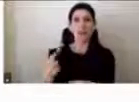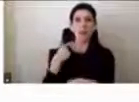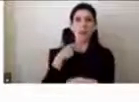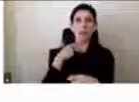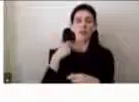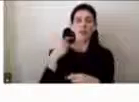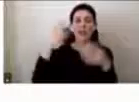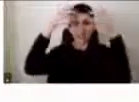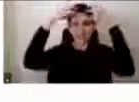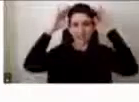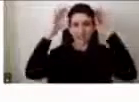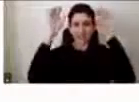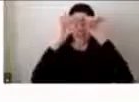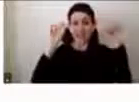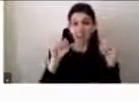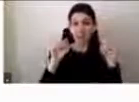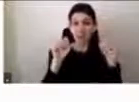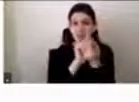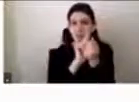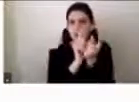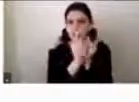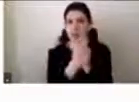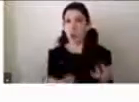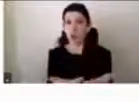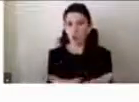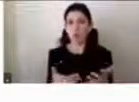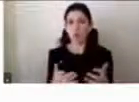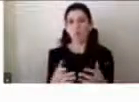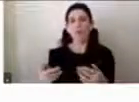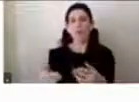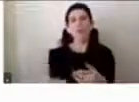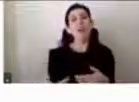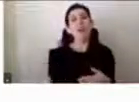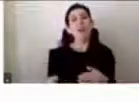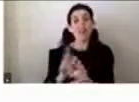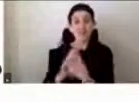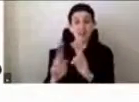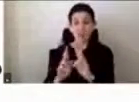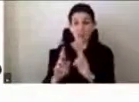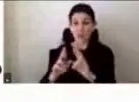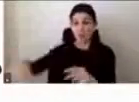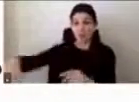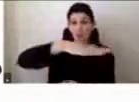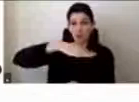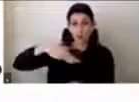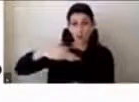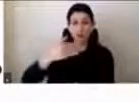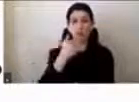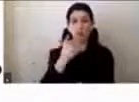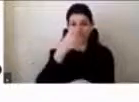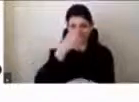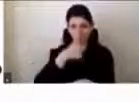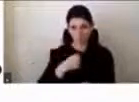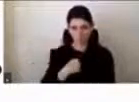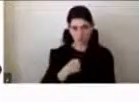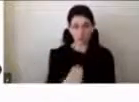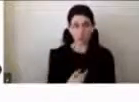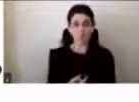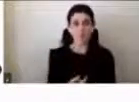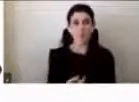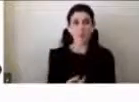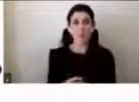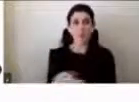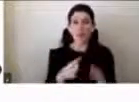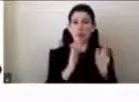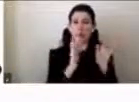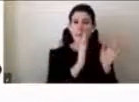nervioso. Interacciones tanto con el medio como interacciones con uno mismo. Ahora, en términos de componentes del sistema